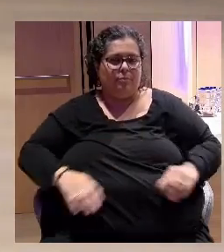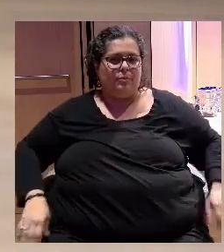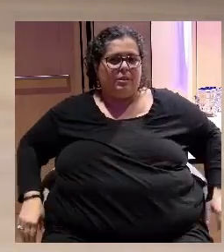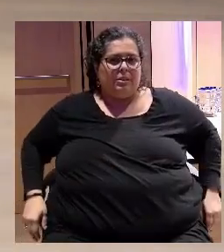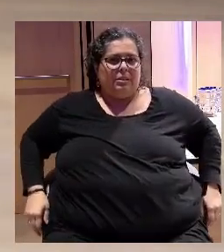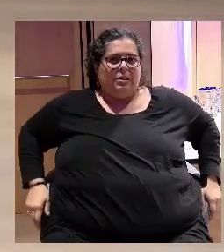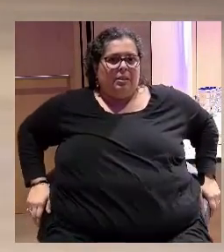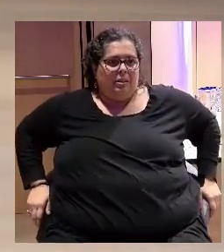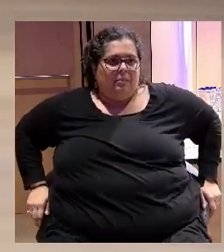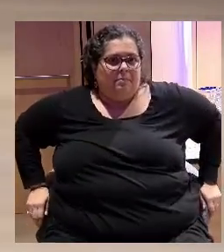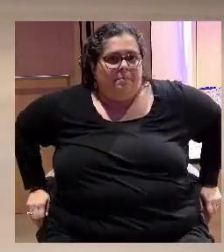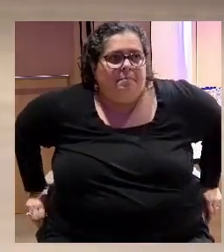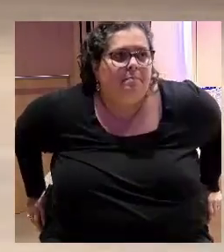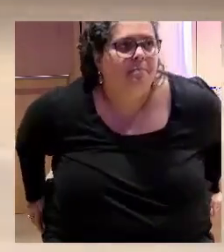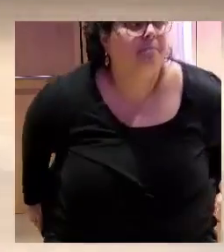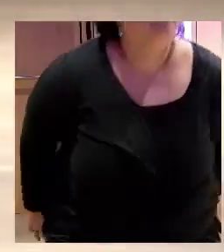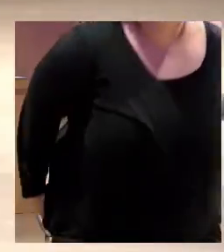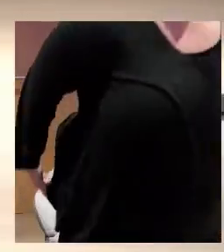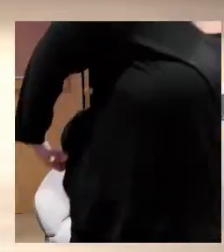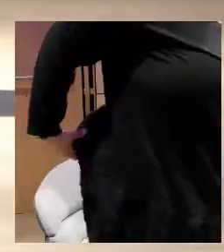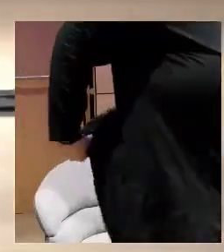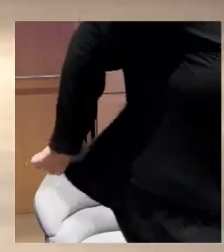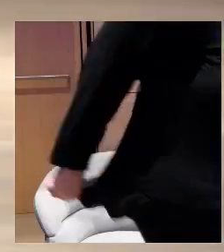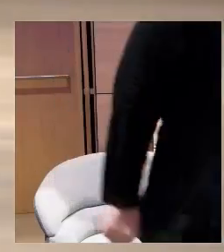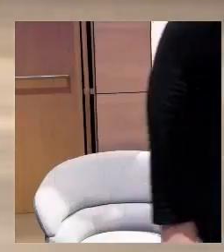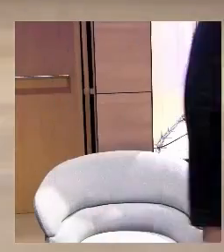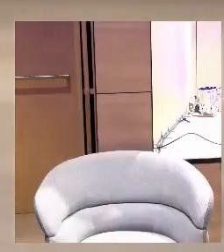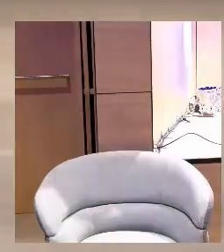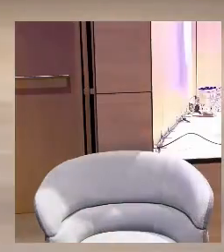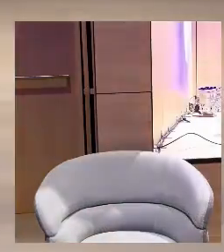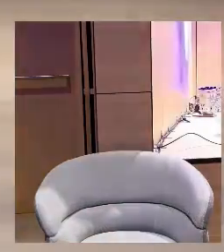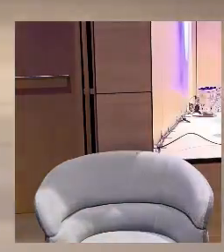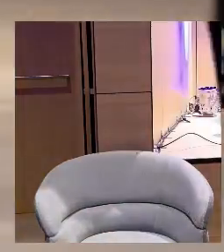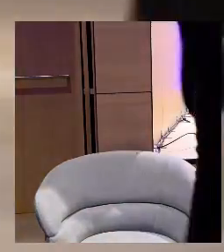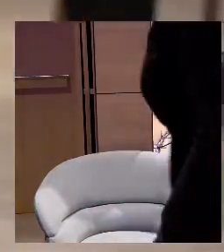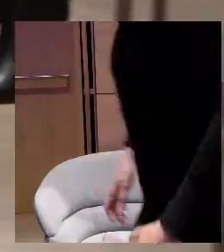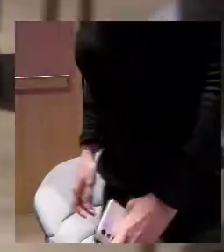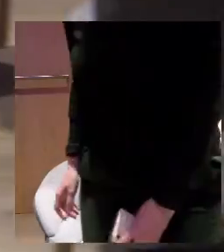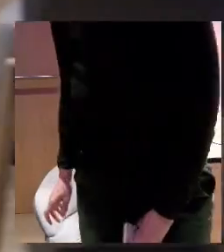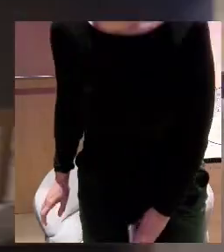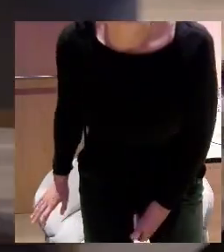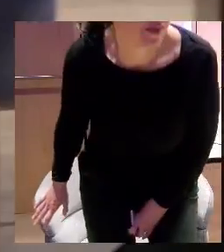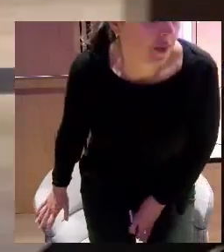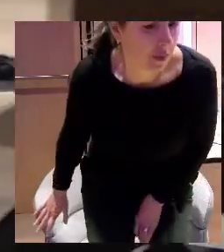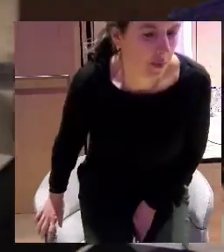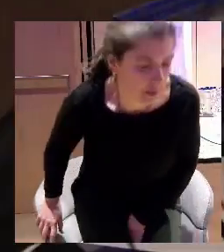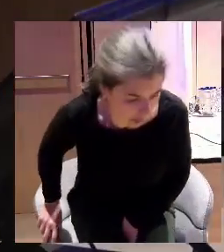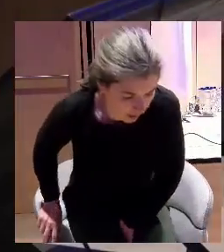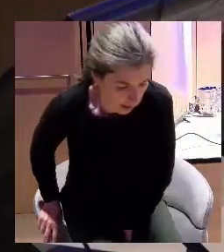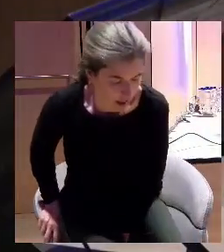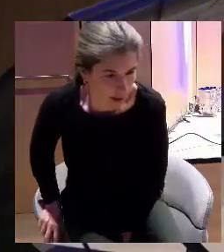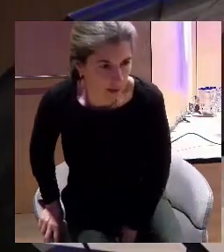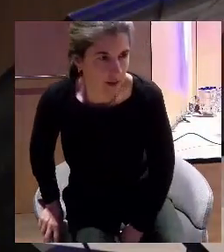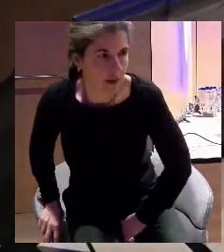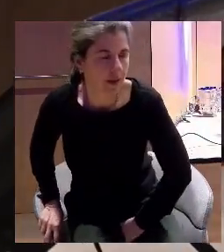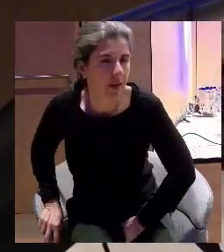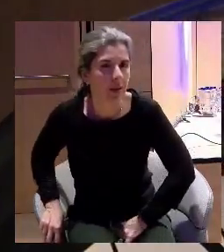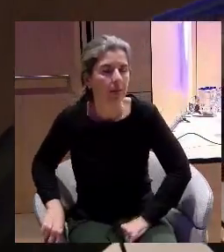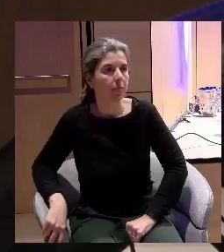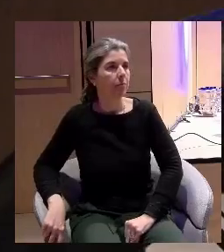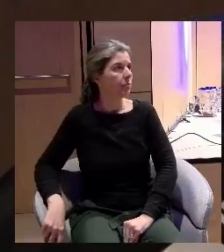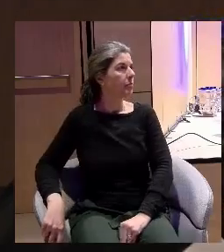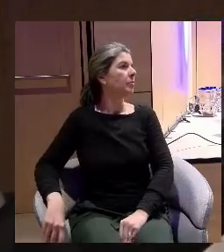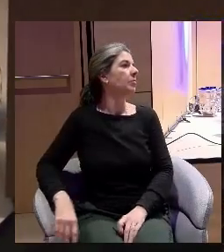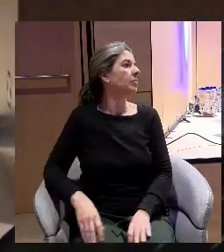¿Alguna otra pregunta? ¿Algún comentario? ¿No? Bien. Entonces,